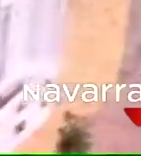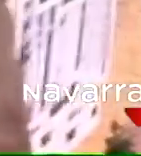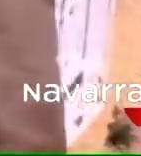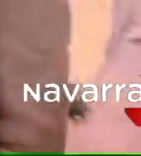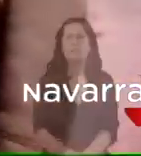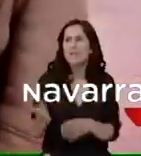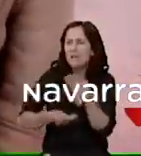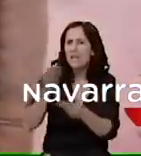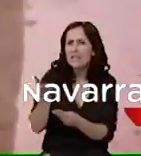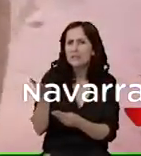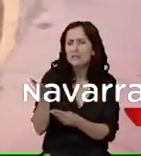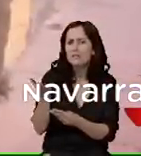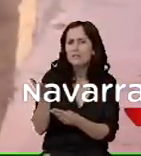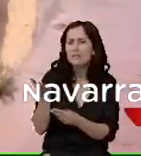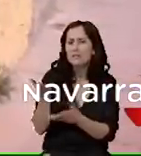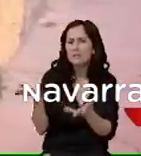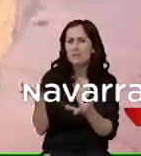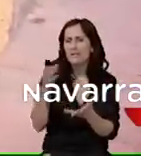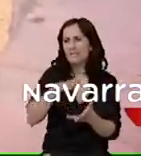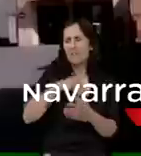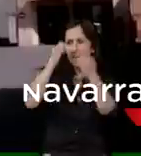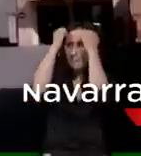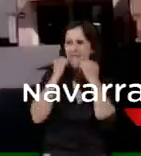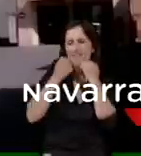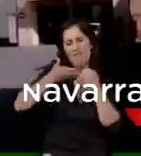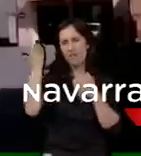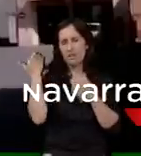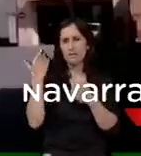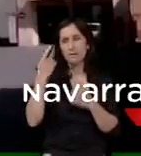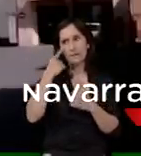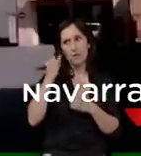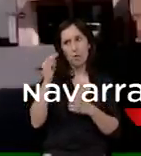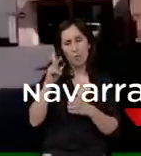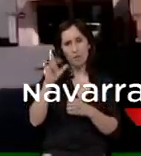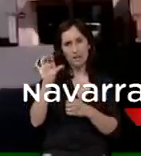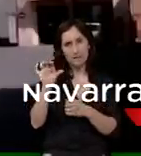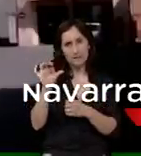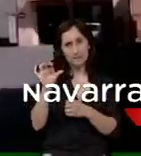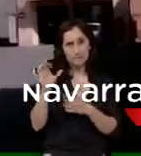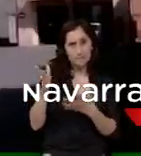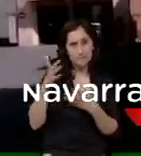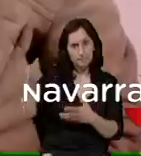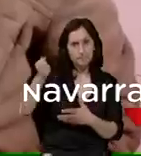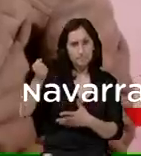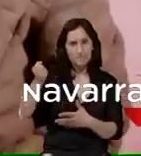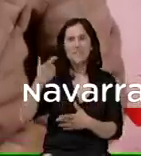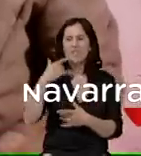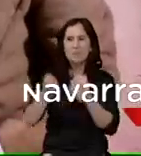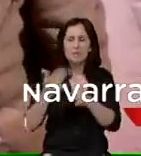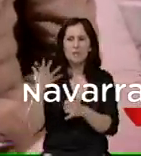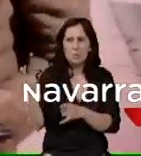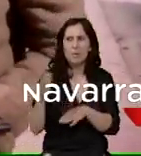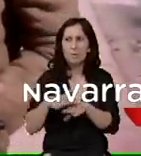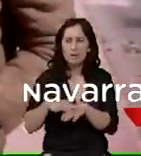¿Qué haces tú por aquí? ¿Eh? Quítate esa media, que te he pillado. Judas, que ya te tengo aquí. ¿Por qué me has robado la bici?